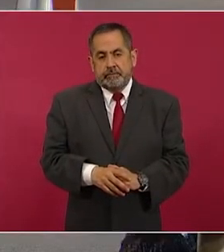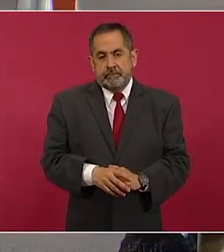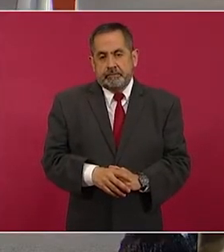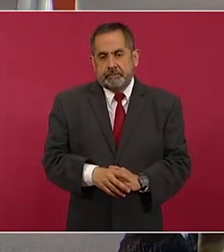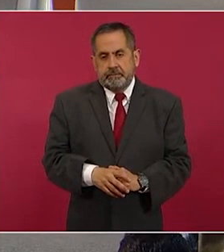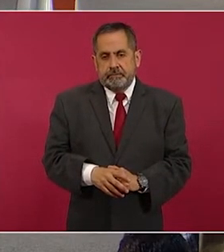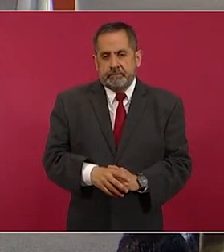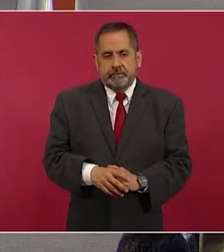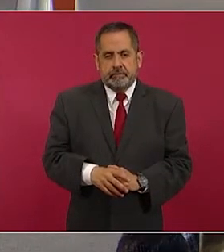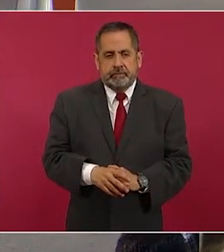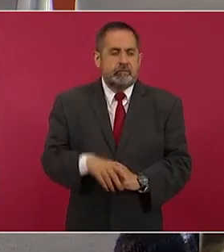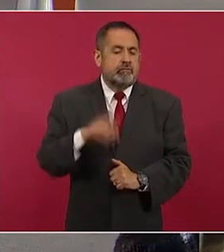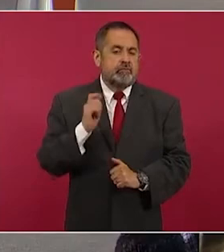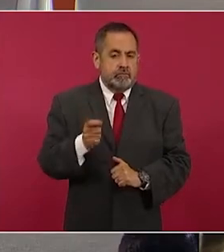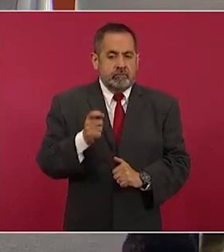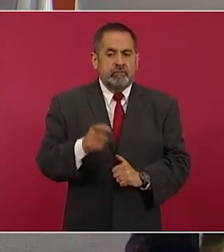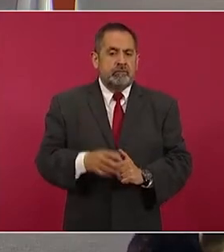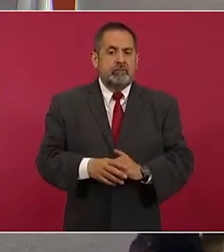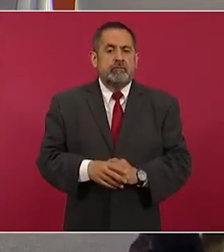Entonces,